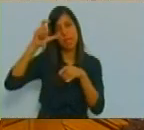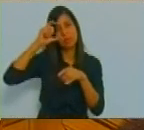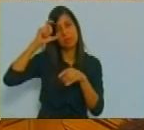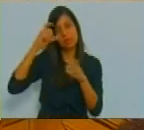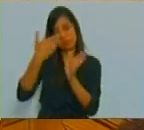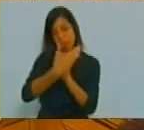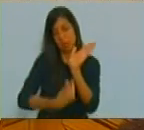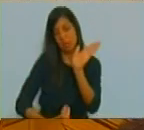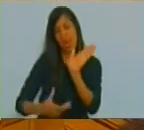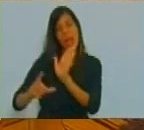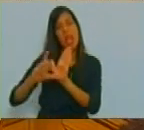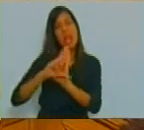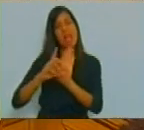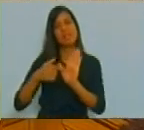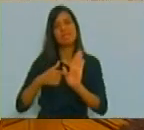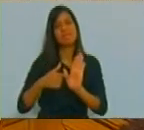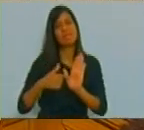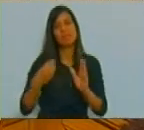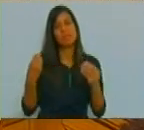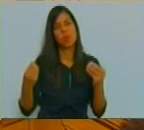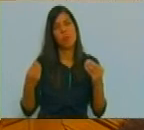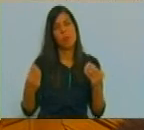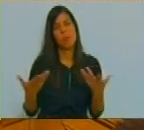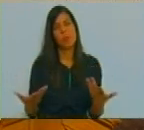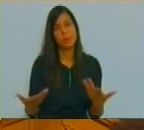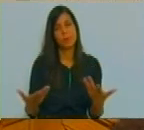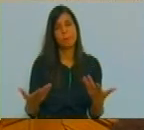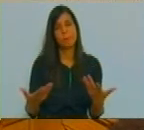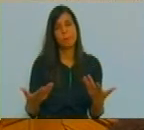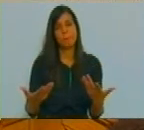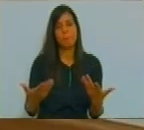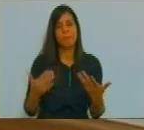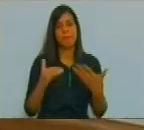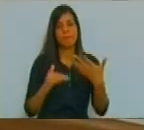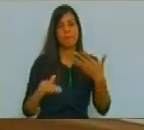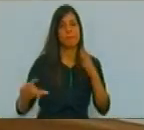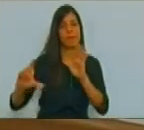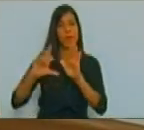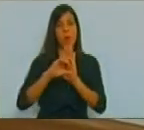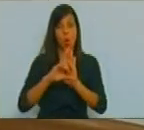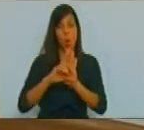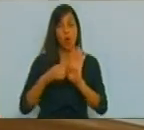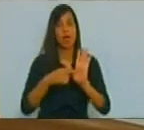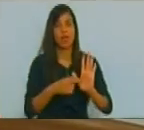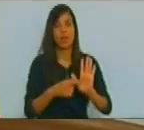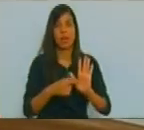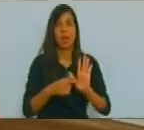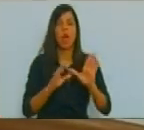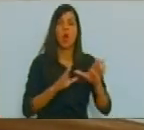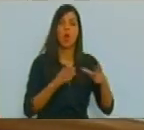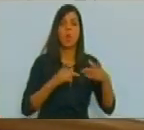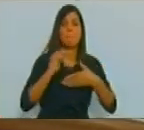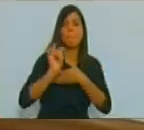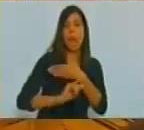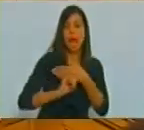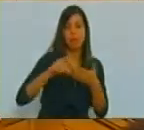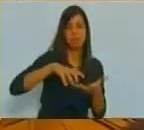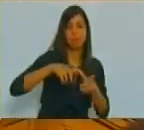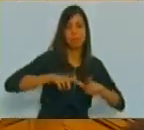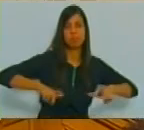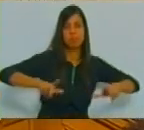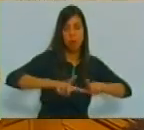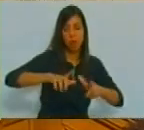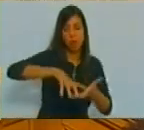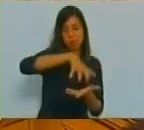ley constitucional para darle rango legal a los cuadrantes de paz como mecanismo